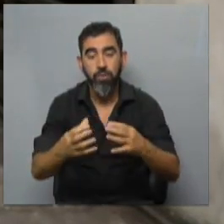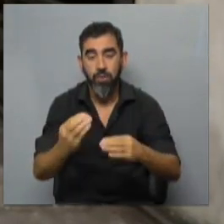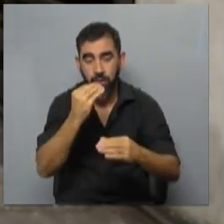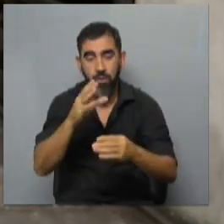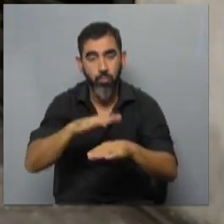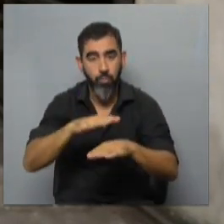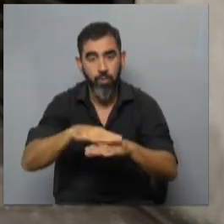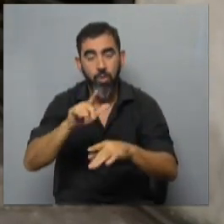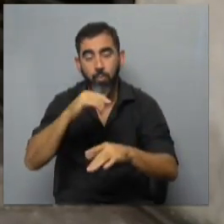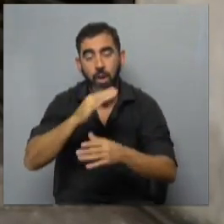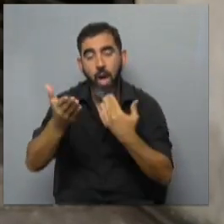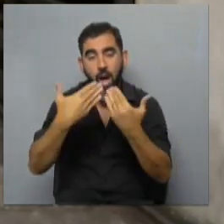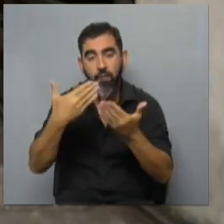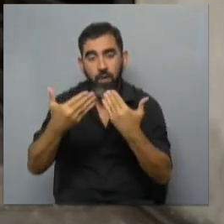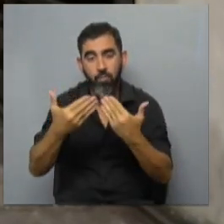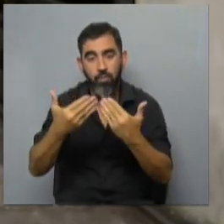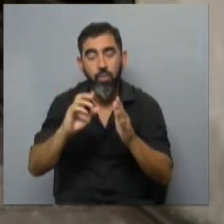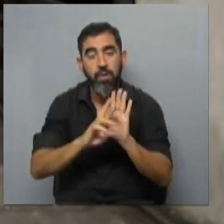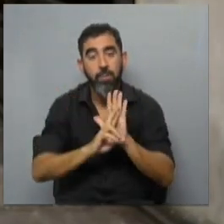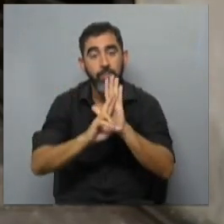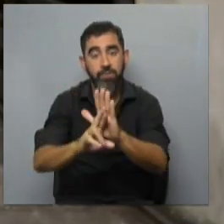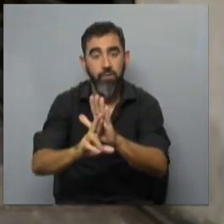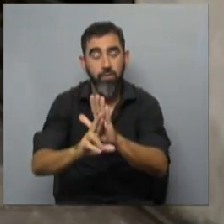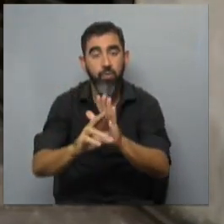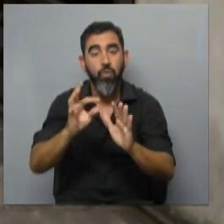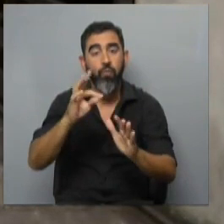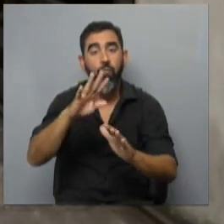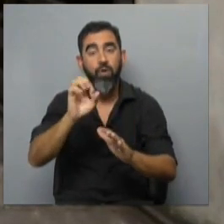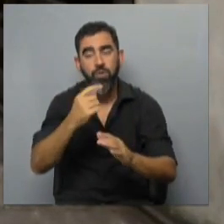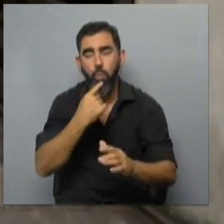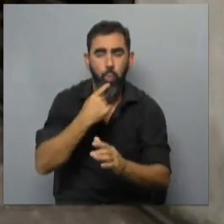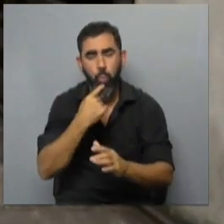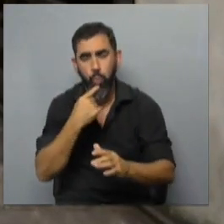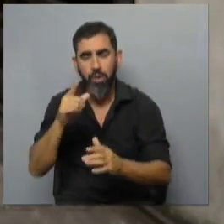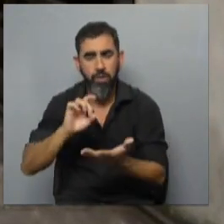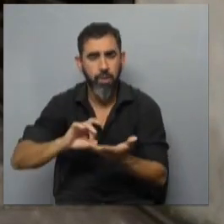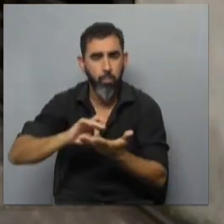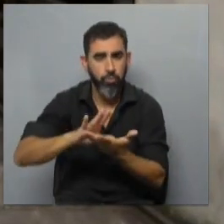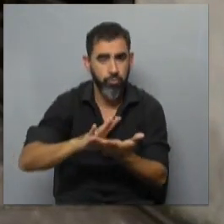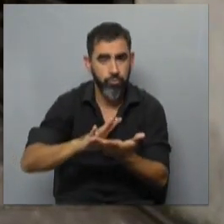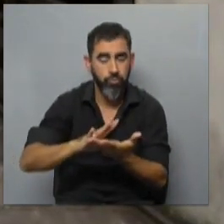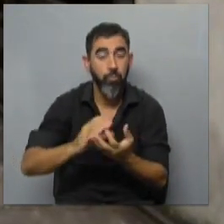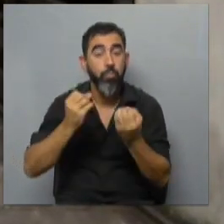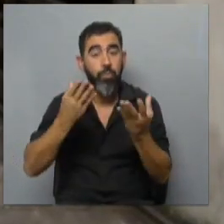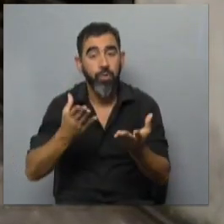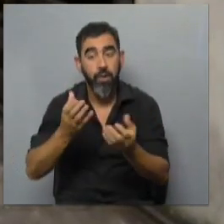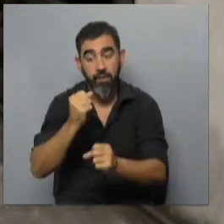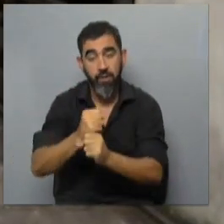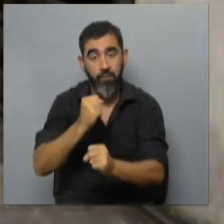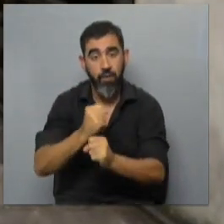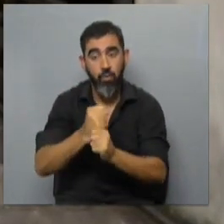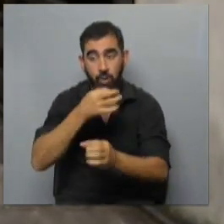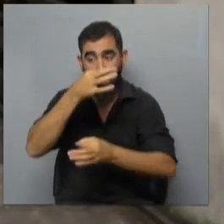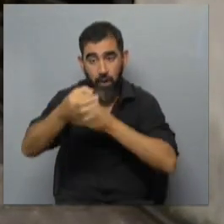instantes estamos conversando con representantes después que cuestionaron la medida en virtud de que el trabajador